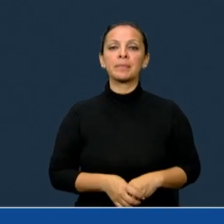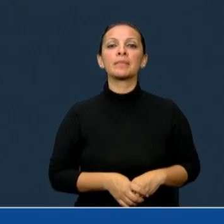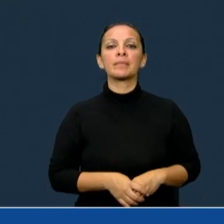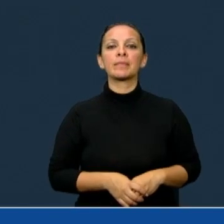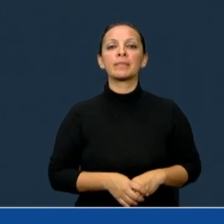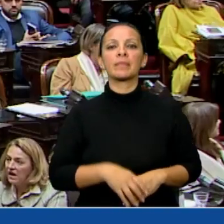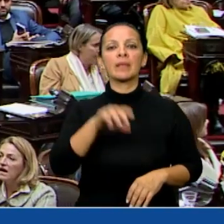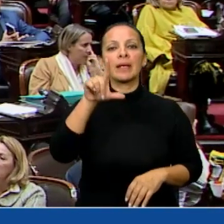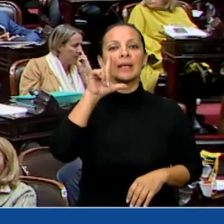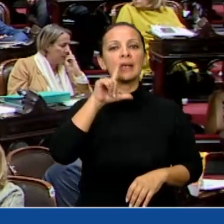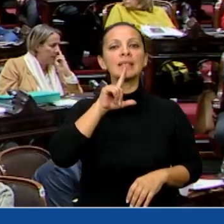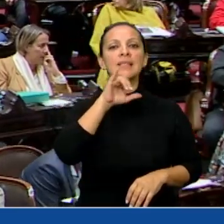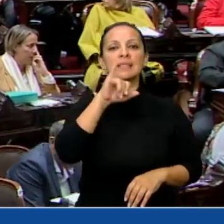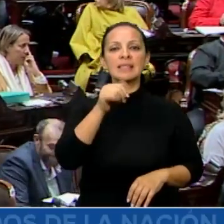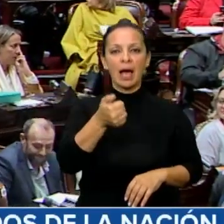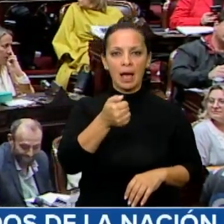Diputada Litza.